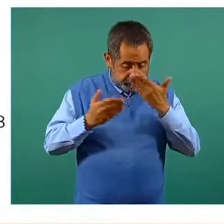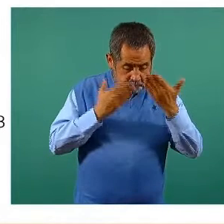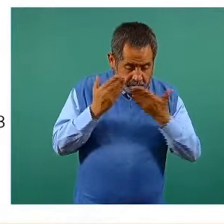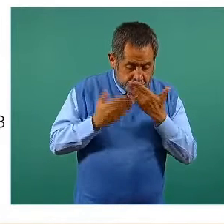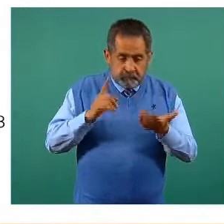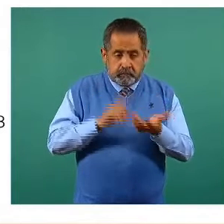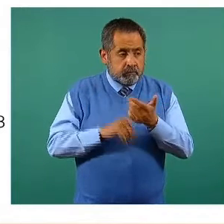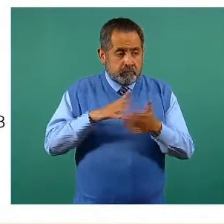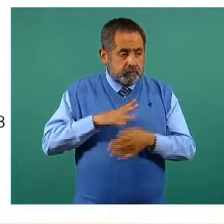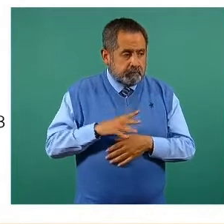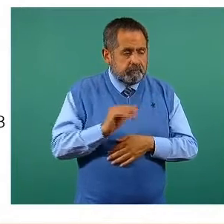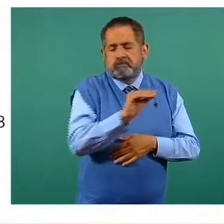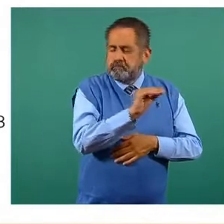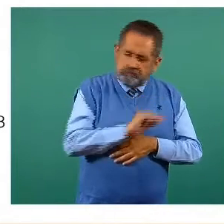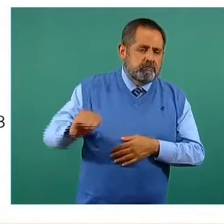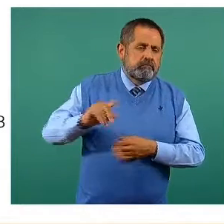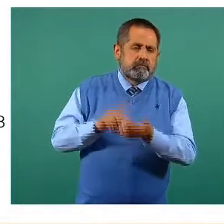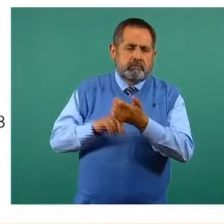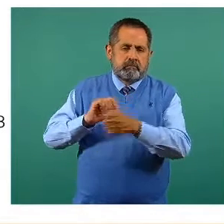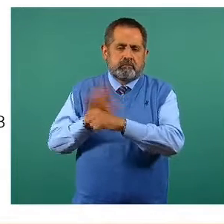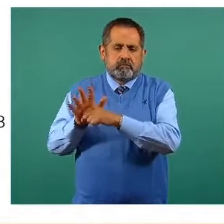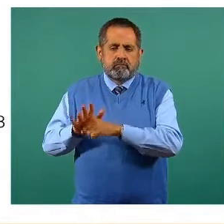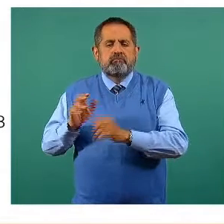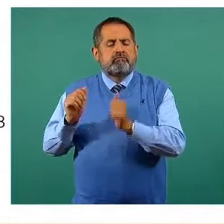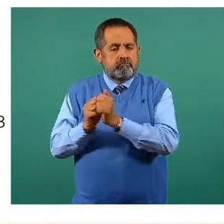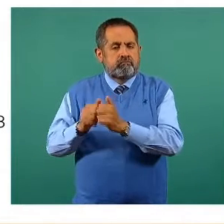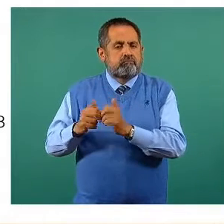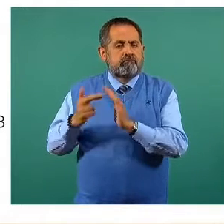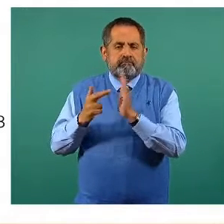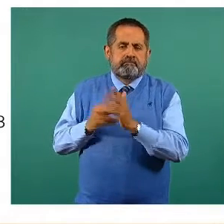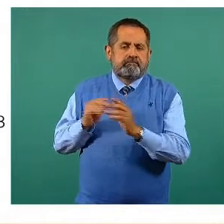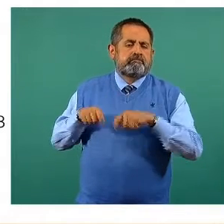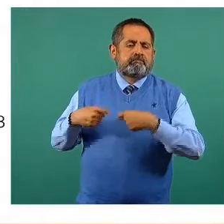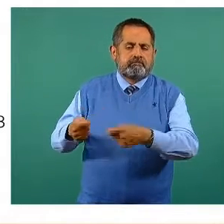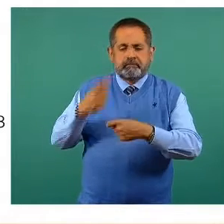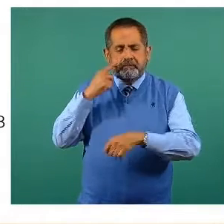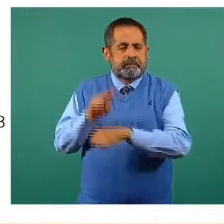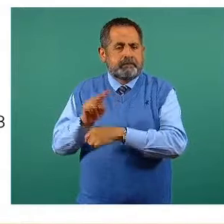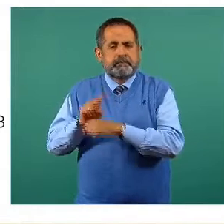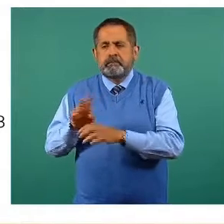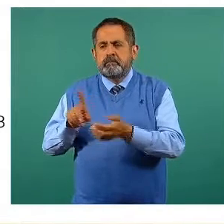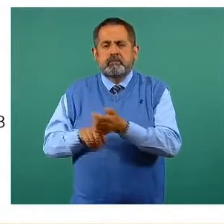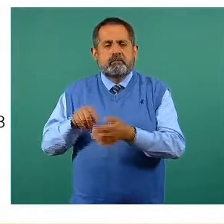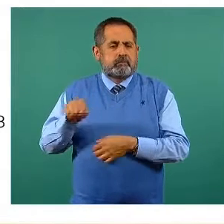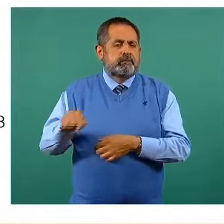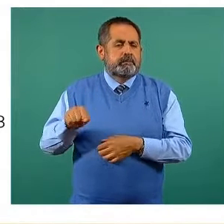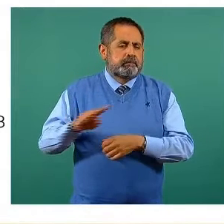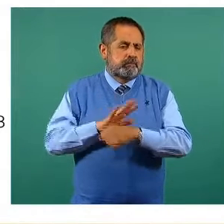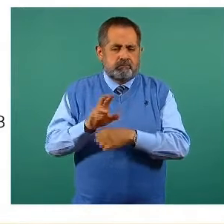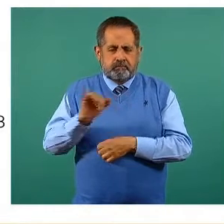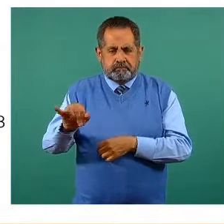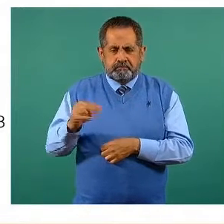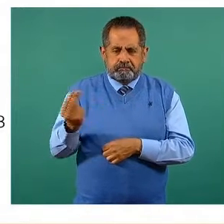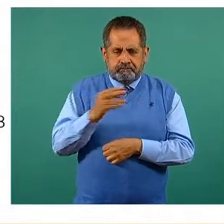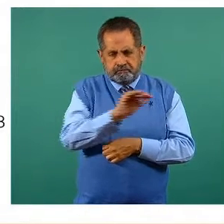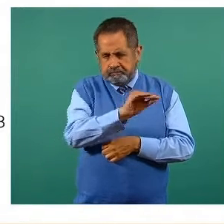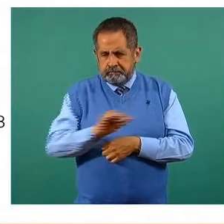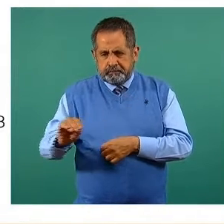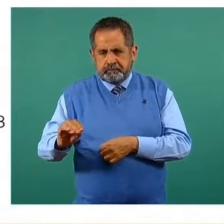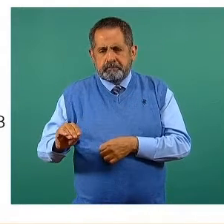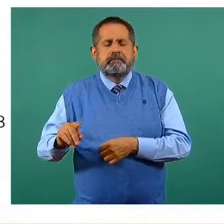elementos, entonces la defunción pasa en base al lineamiento estandarizado para la vigilancia epidemiológica y el diagnóstico por laboratorio de